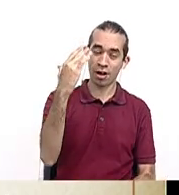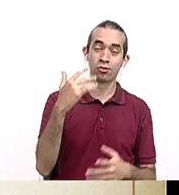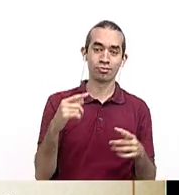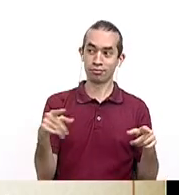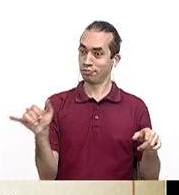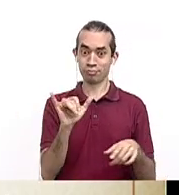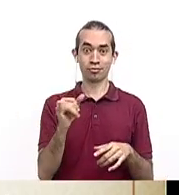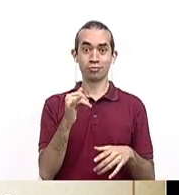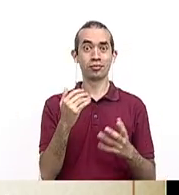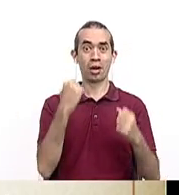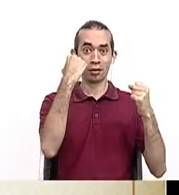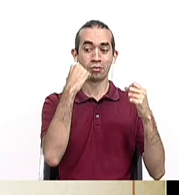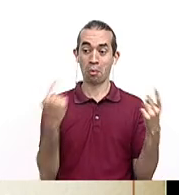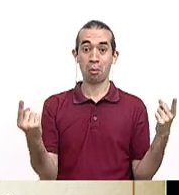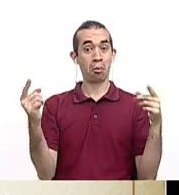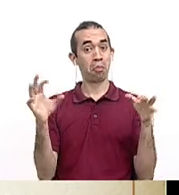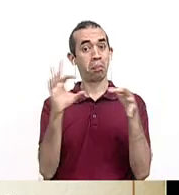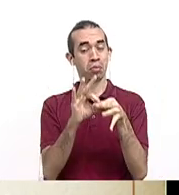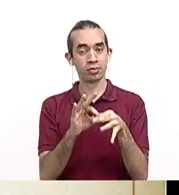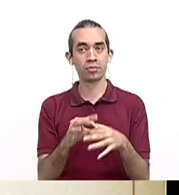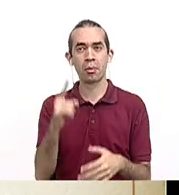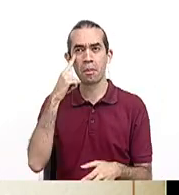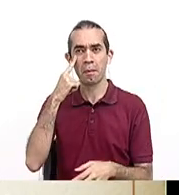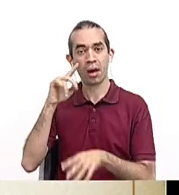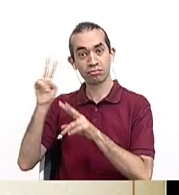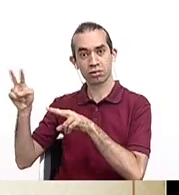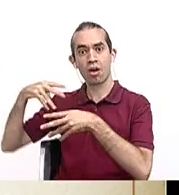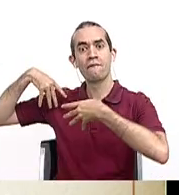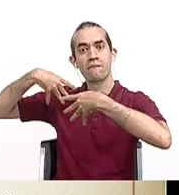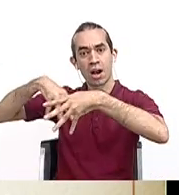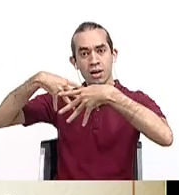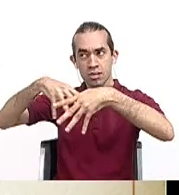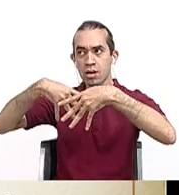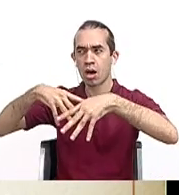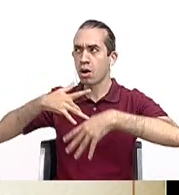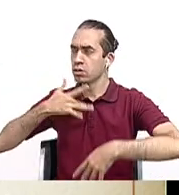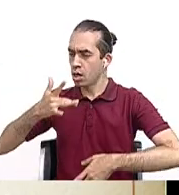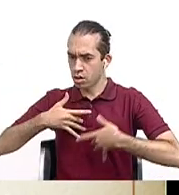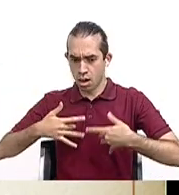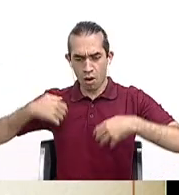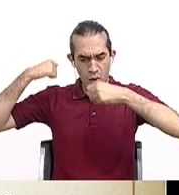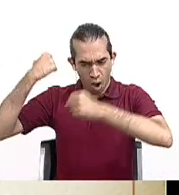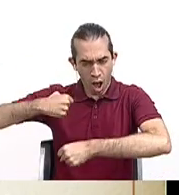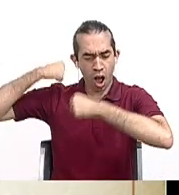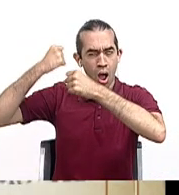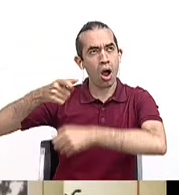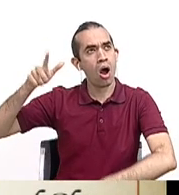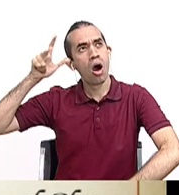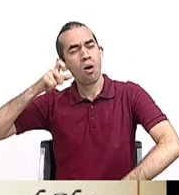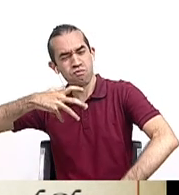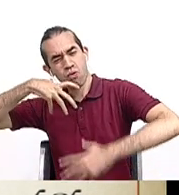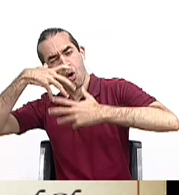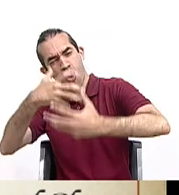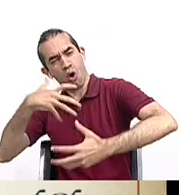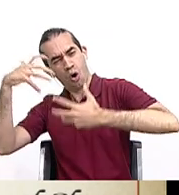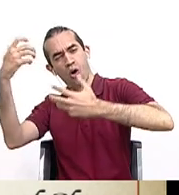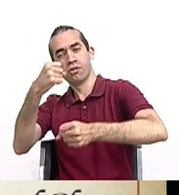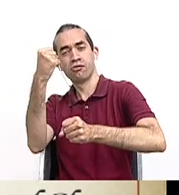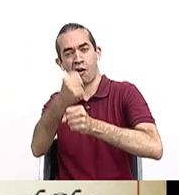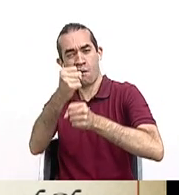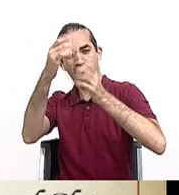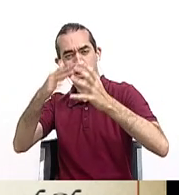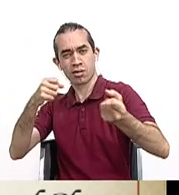apoyo a las reformas sociales casi podemos sentir los pasos y las manifestaciones y los gritos de los trabajadores